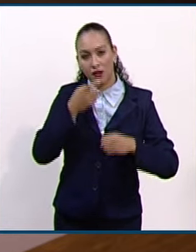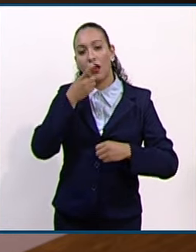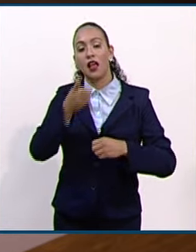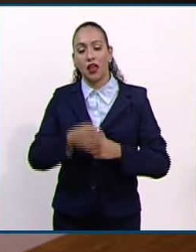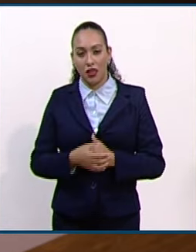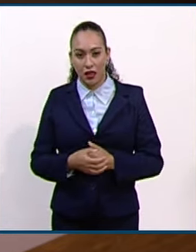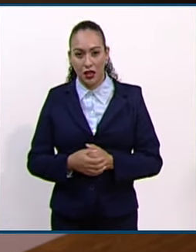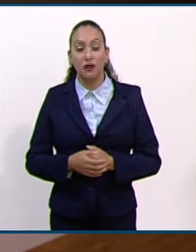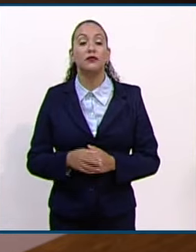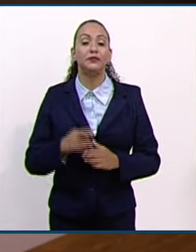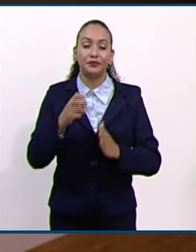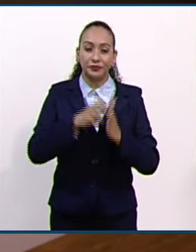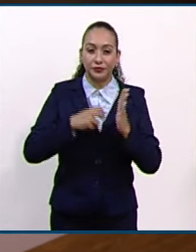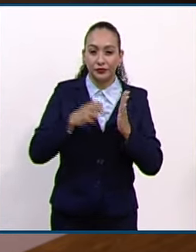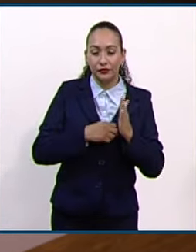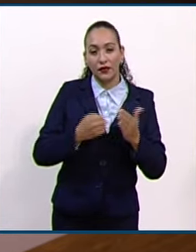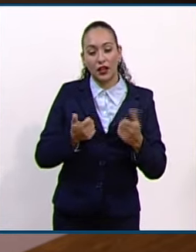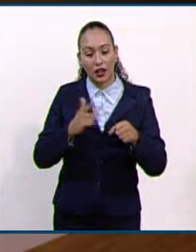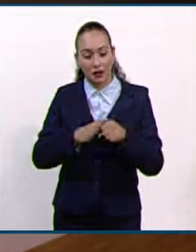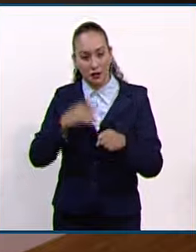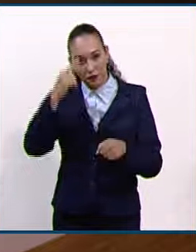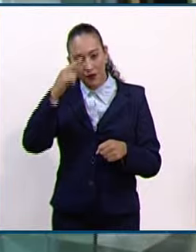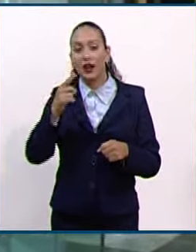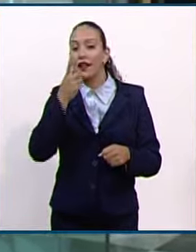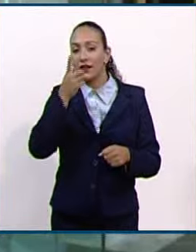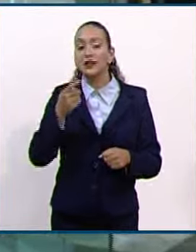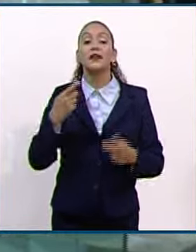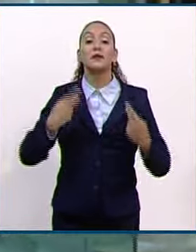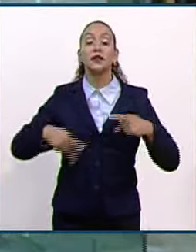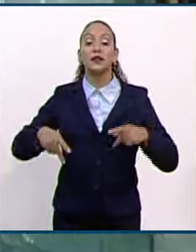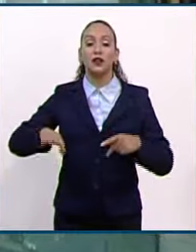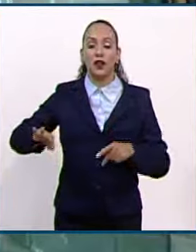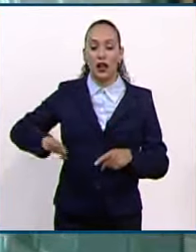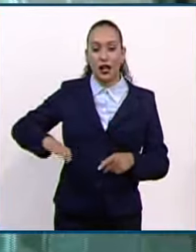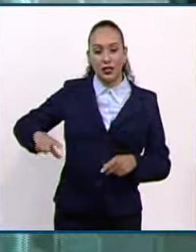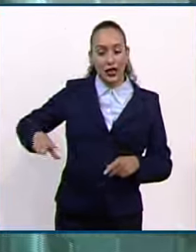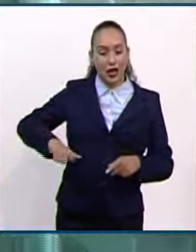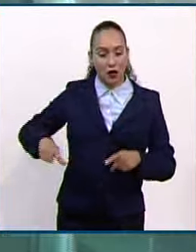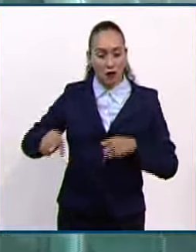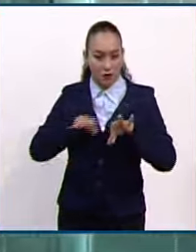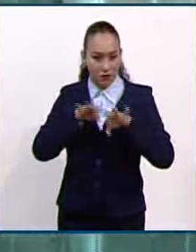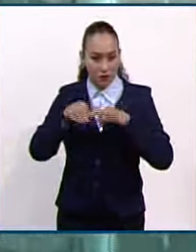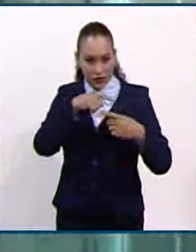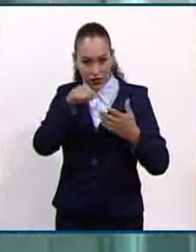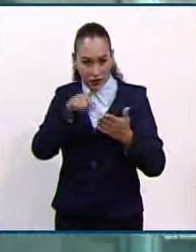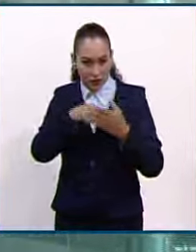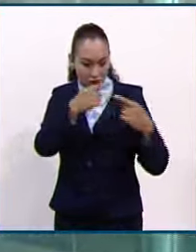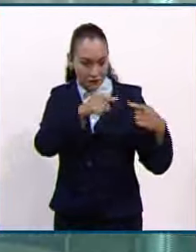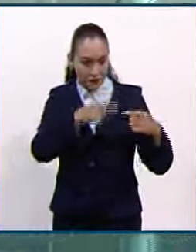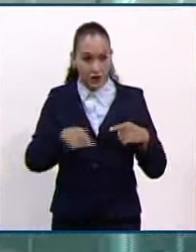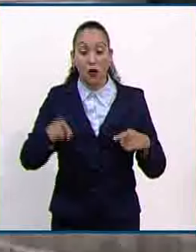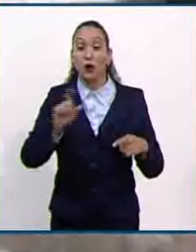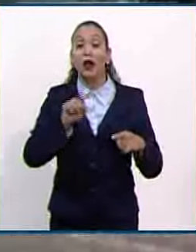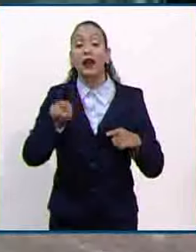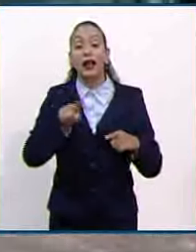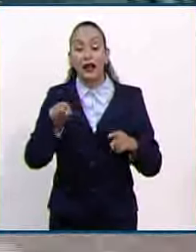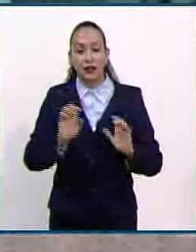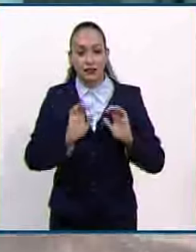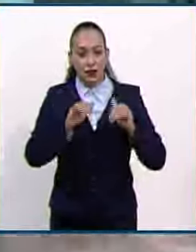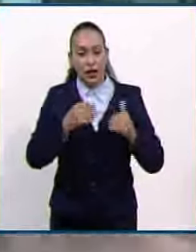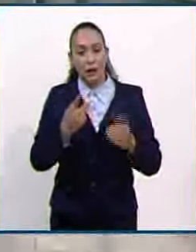actividad administrativa para establecer que las personas servidoras públicas que trabajan en órganos jurisdiccionales al realizar su registro